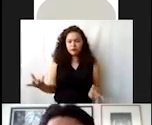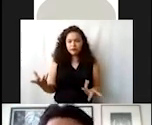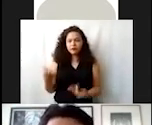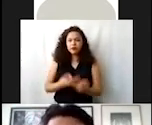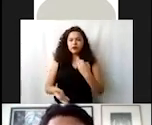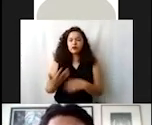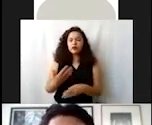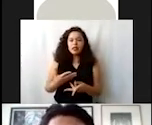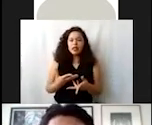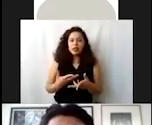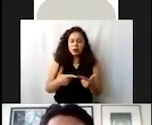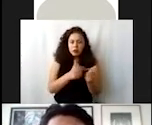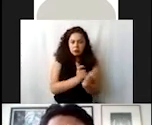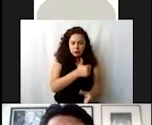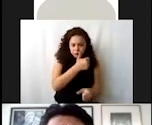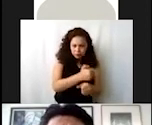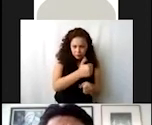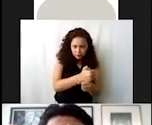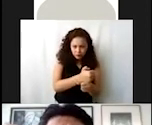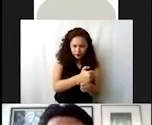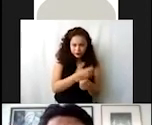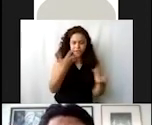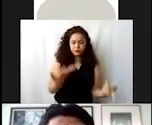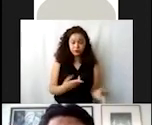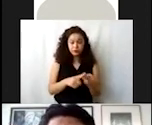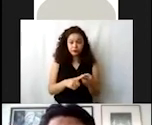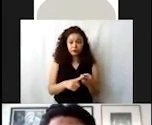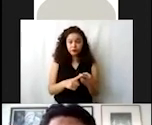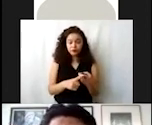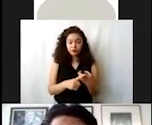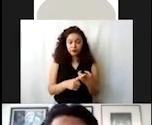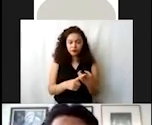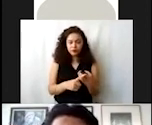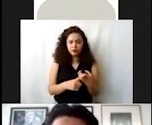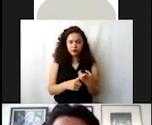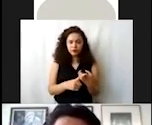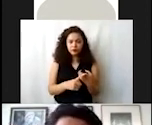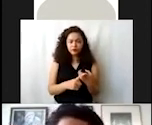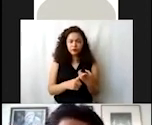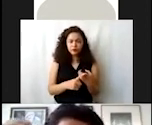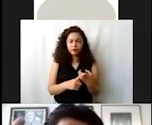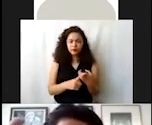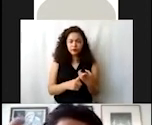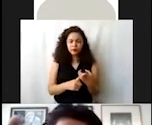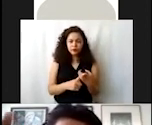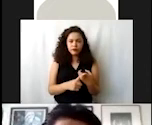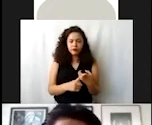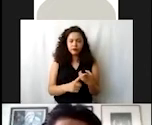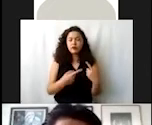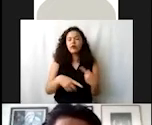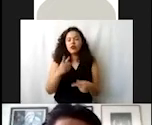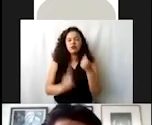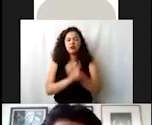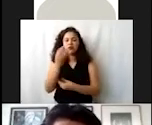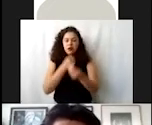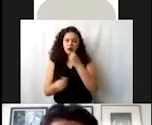primario, ¿sí? Entonces, si ustedes quieren yo no le veo ningún problema que si yo tengo un comedor donde